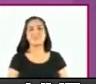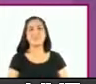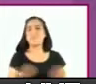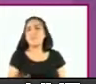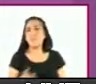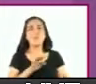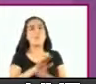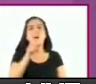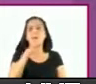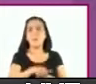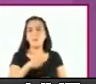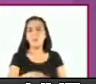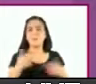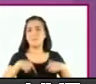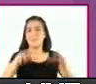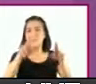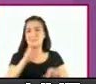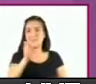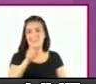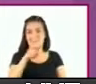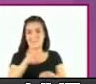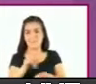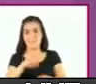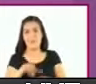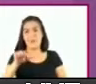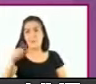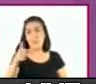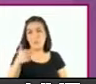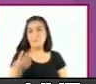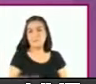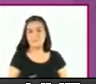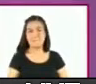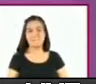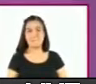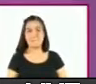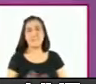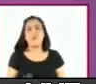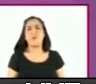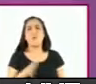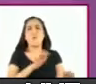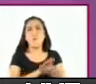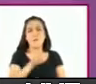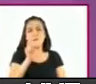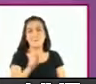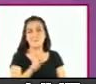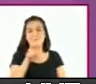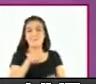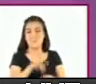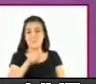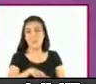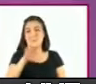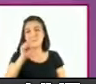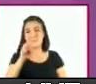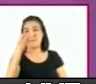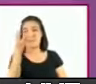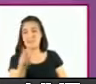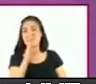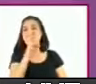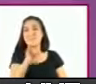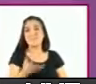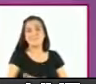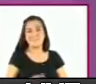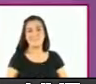¿Qué número corresponde al término 11? ¿Y cuál al término 63?